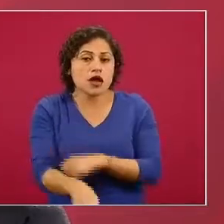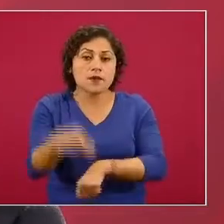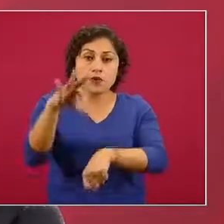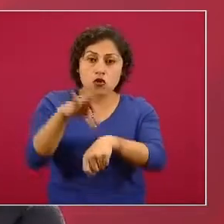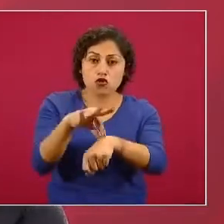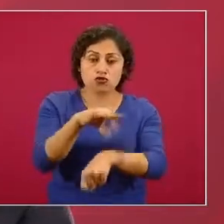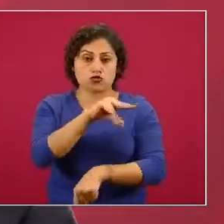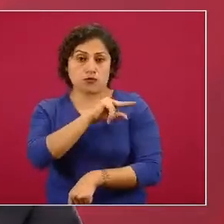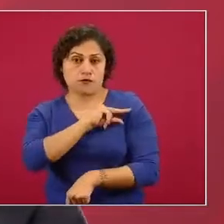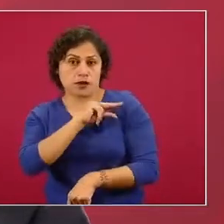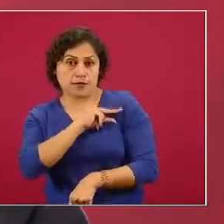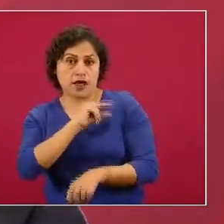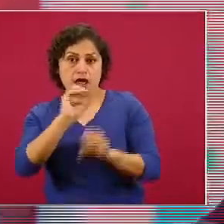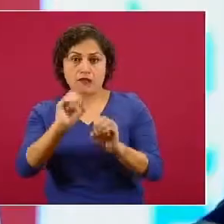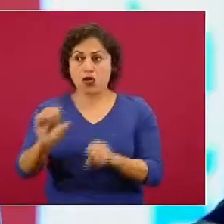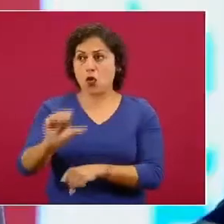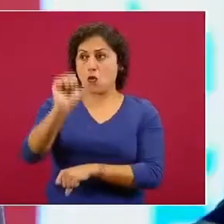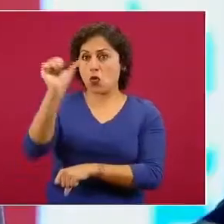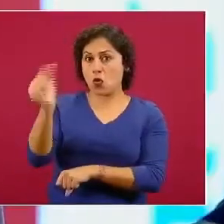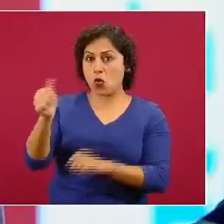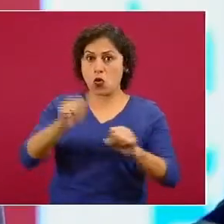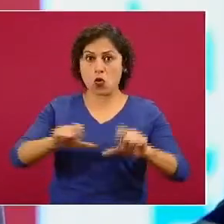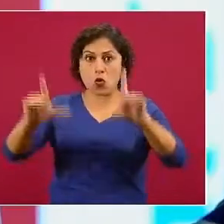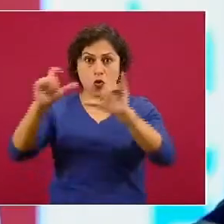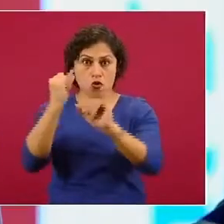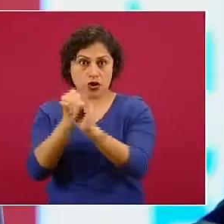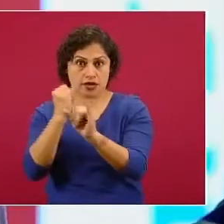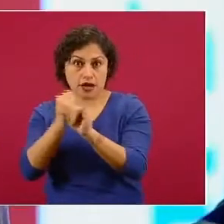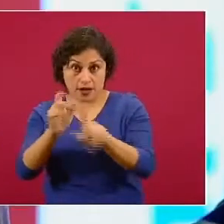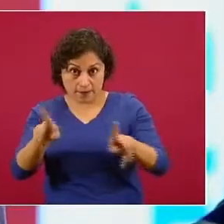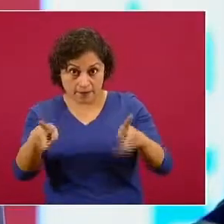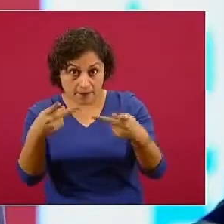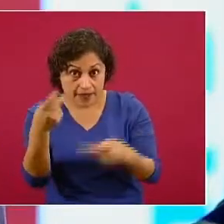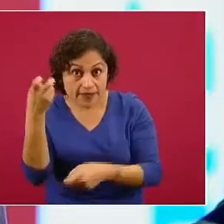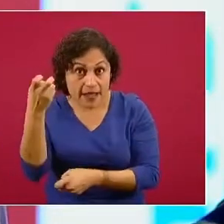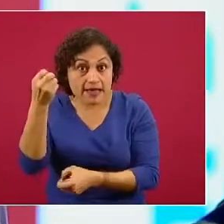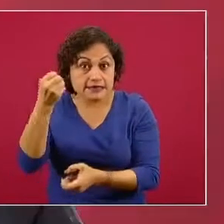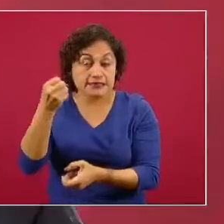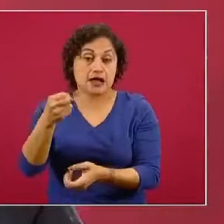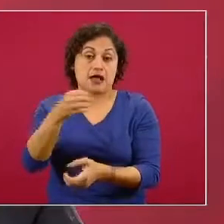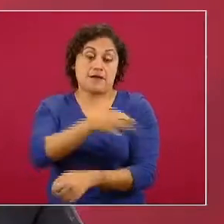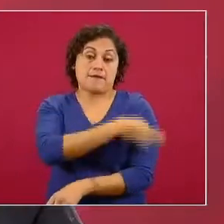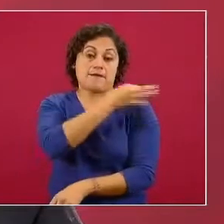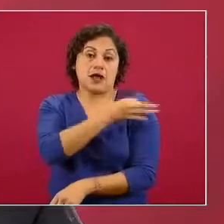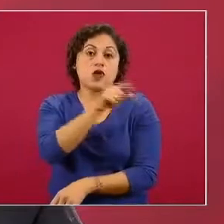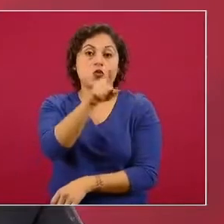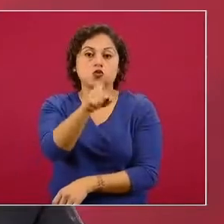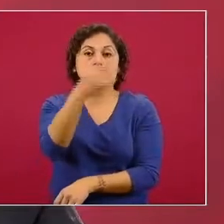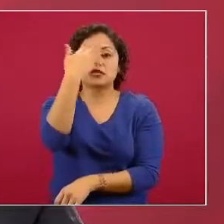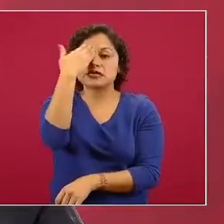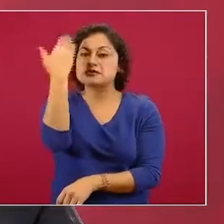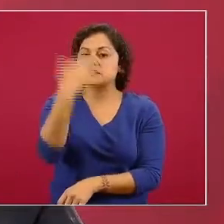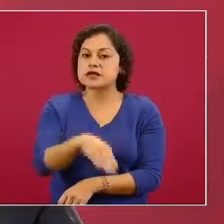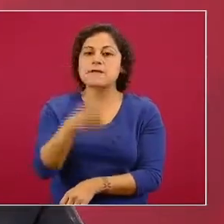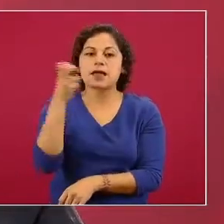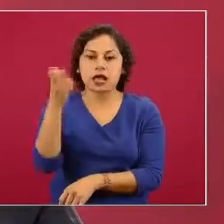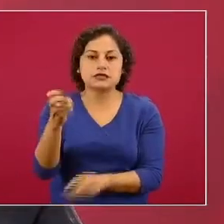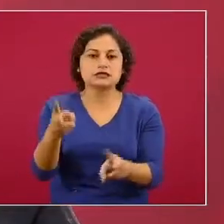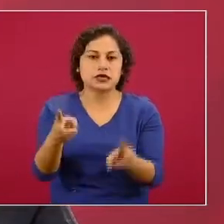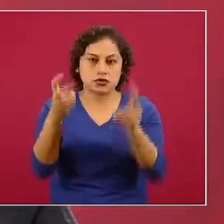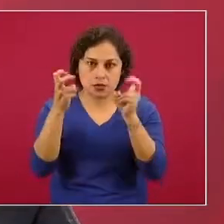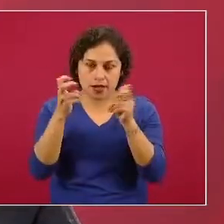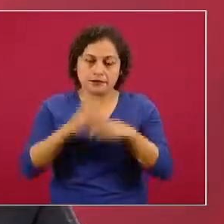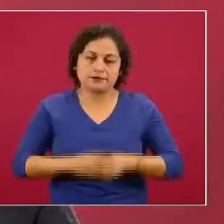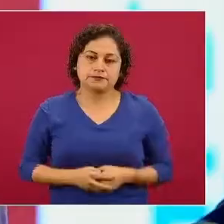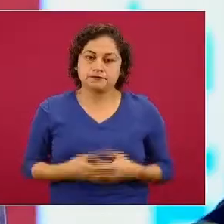privada o un portal de internet le quiere vender Vaxigrip, sepa usted que es una vacuna robada. ¿Cuál es el problema de que sea